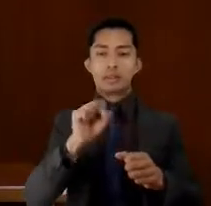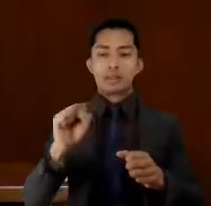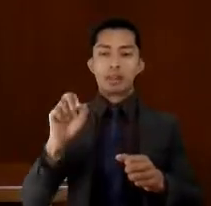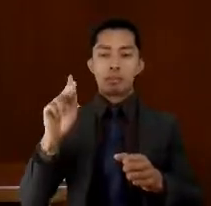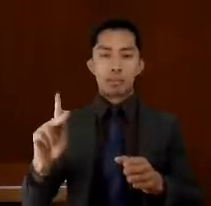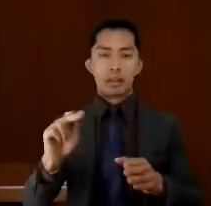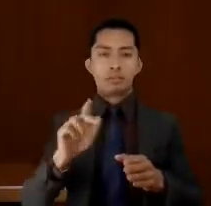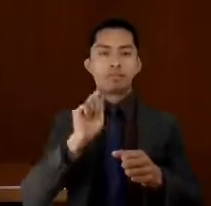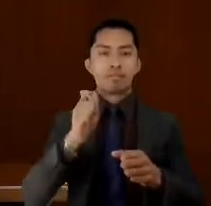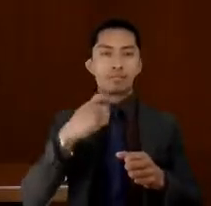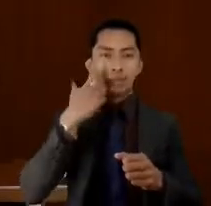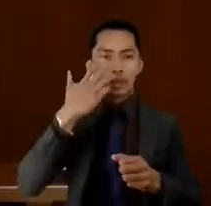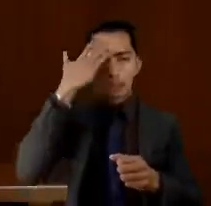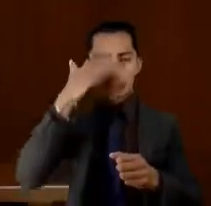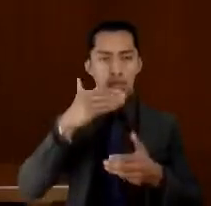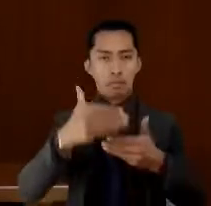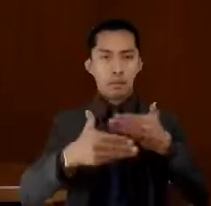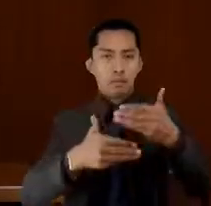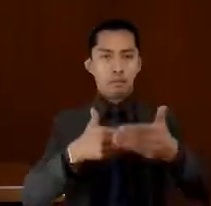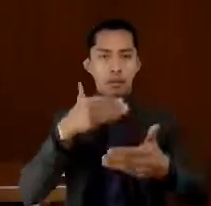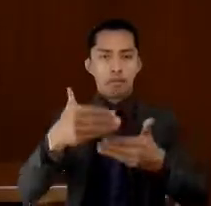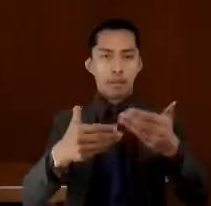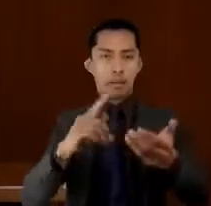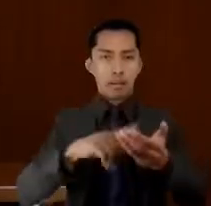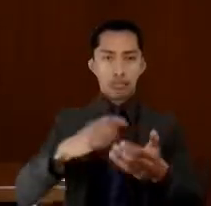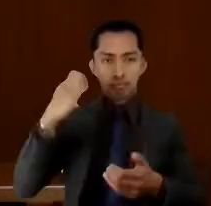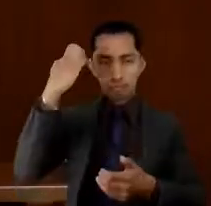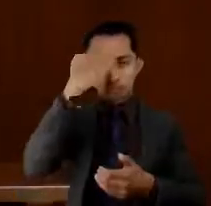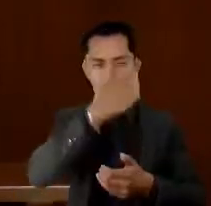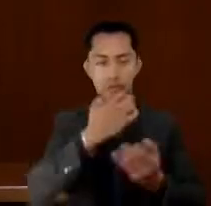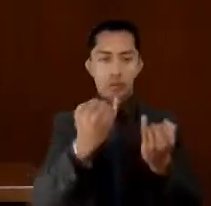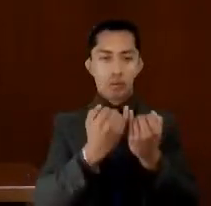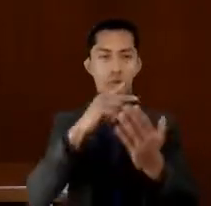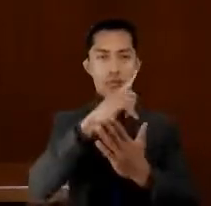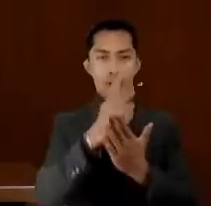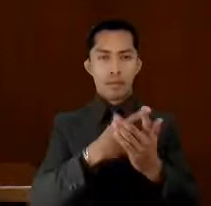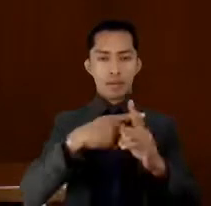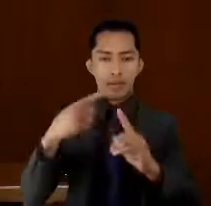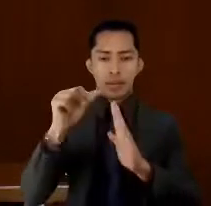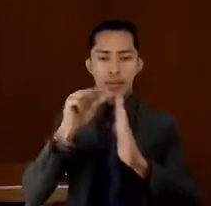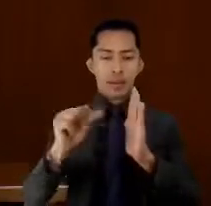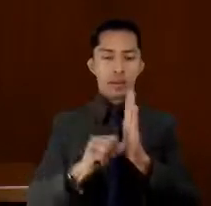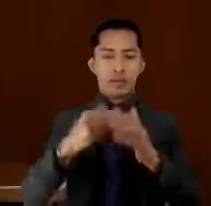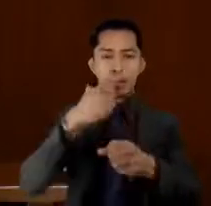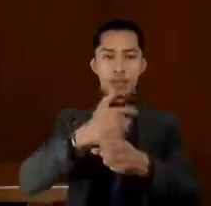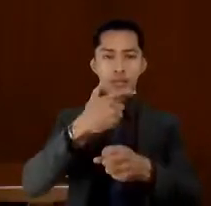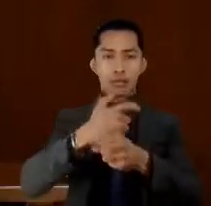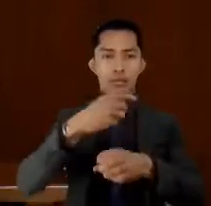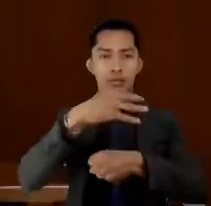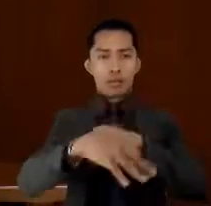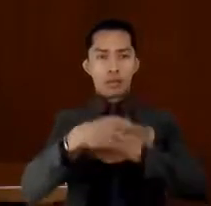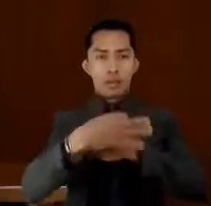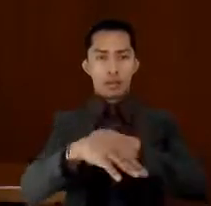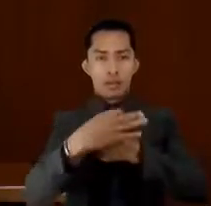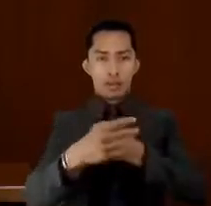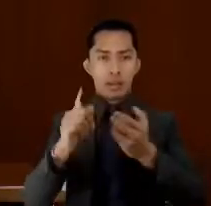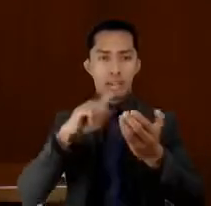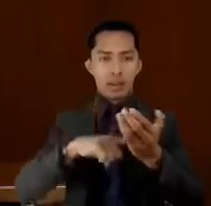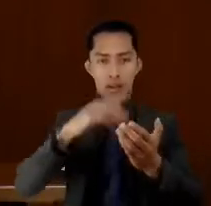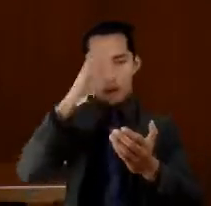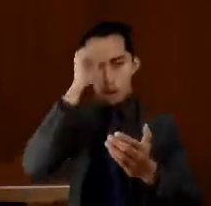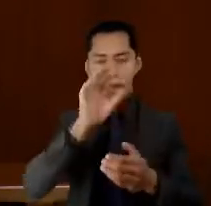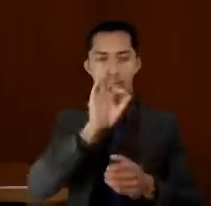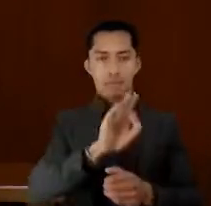el grado de avance en el diagnóstico y los programas señalados en el artículo 7º transitorio del decreto de